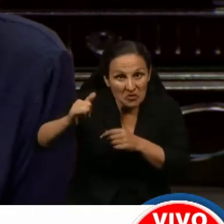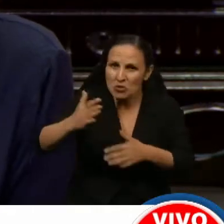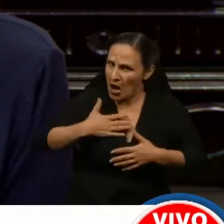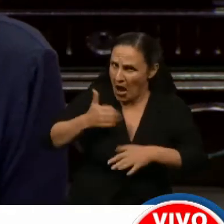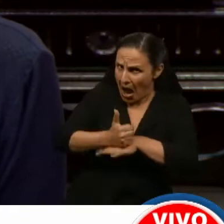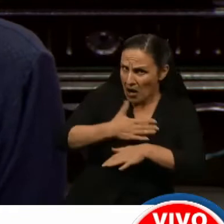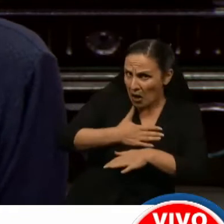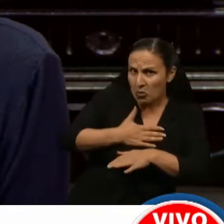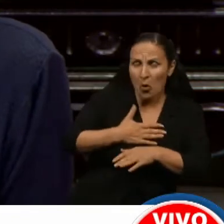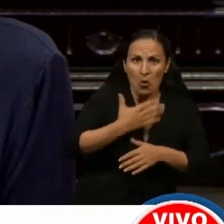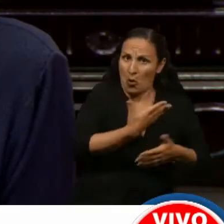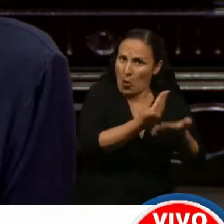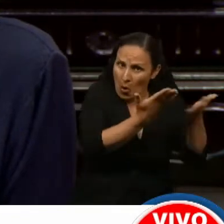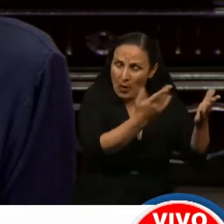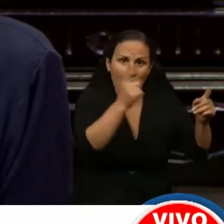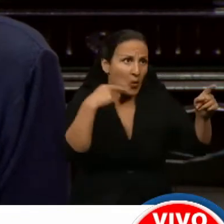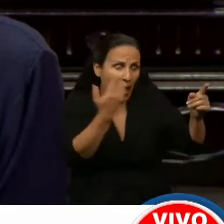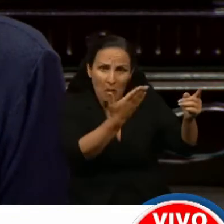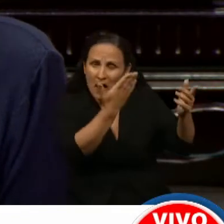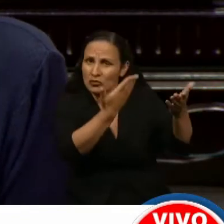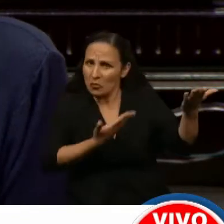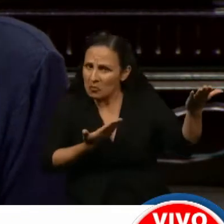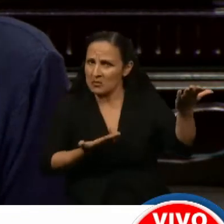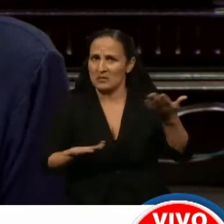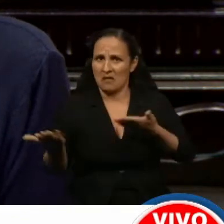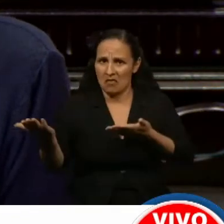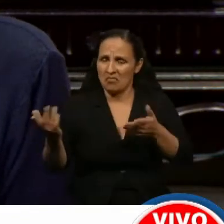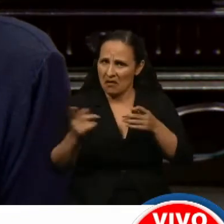está el presidente. Alberto,